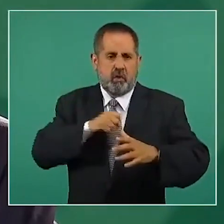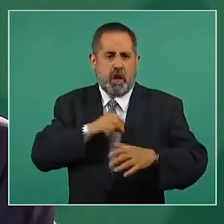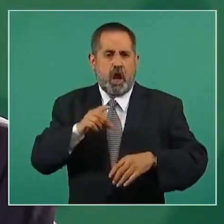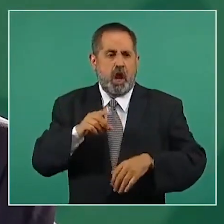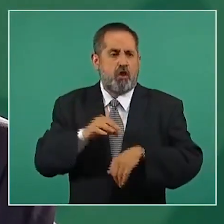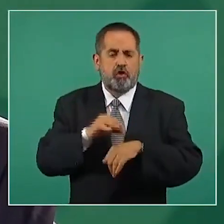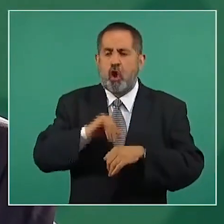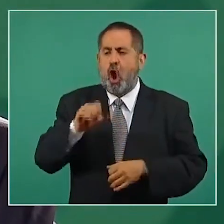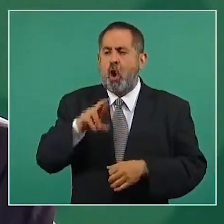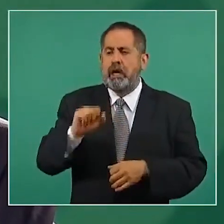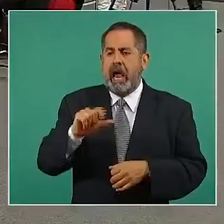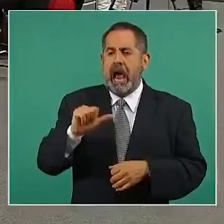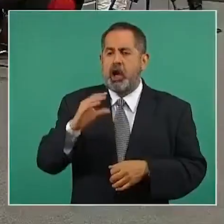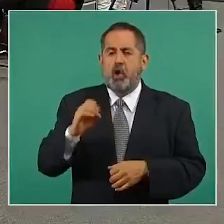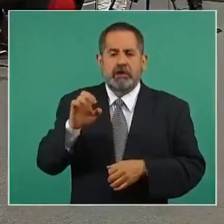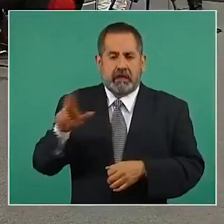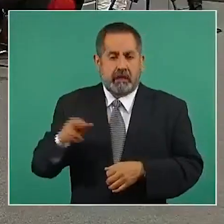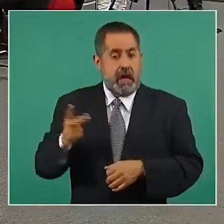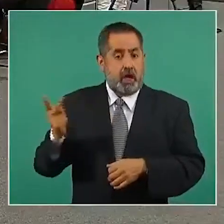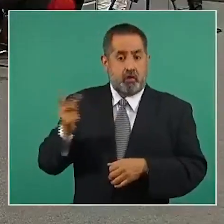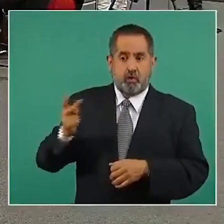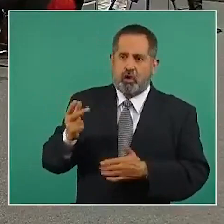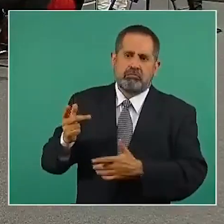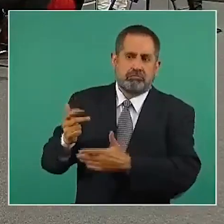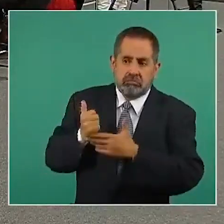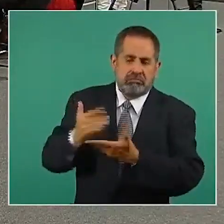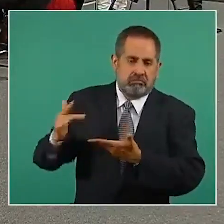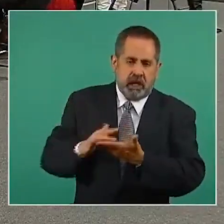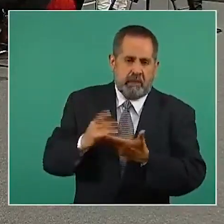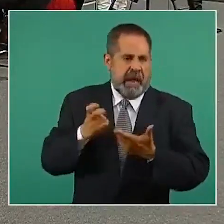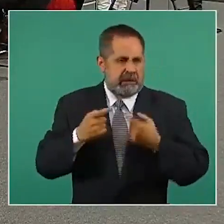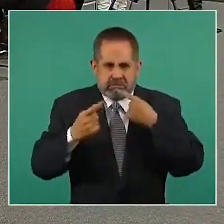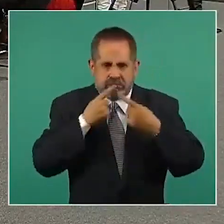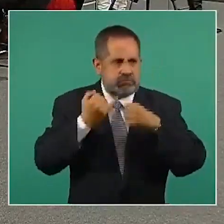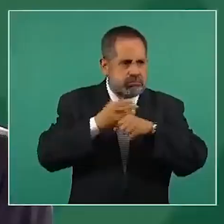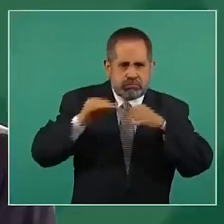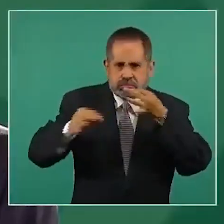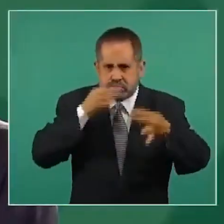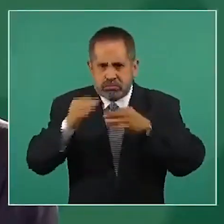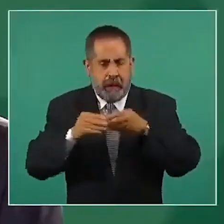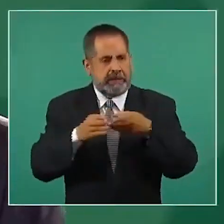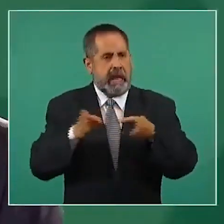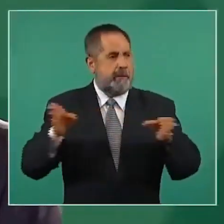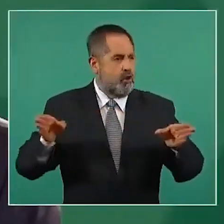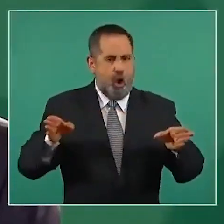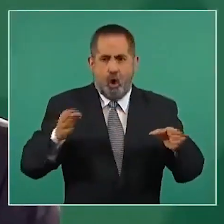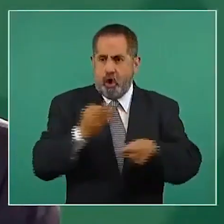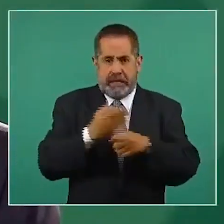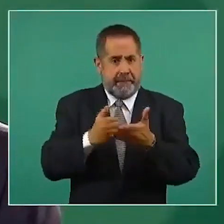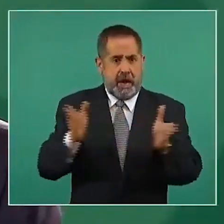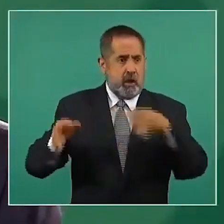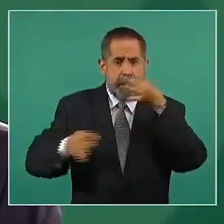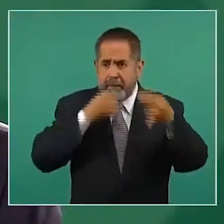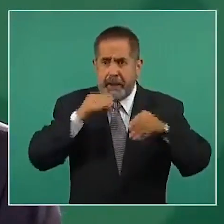doctor Jorge Carlos Alcocer Varela. Sin ellos no hubiéramos podido tener el esquema de comunicación tan amplio, tan